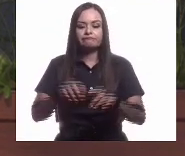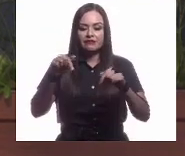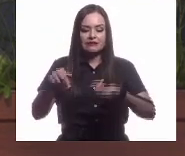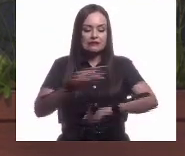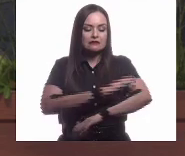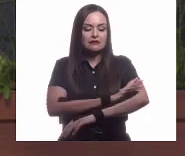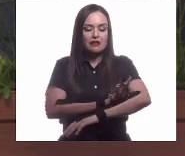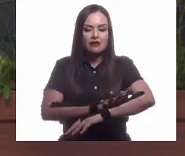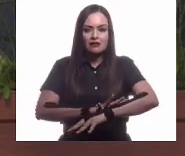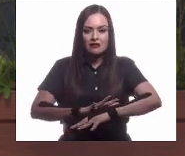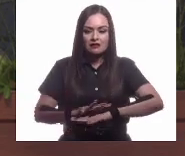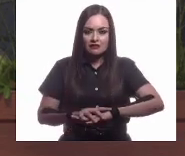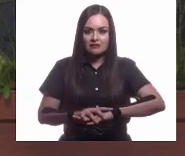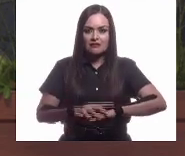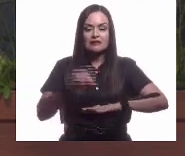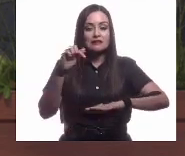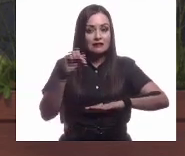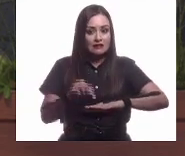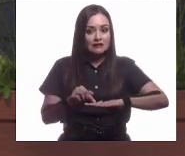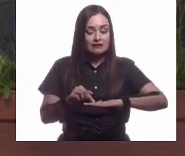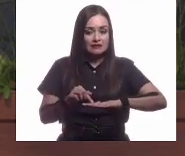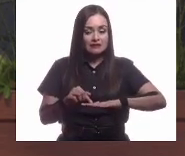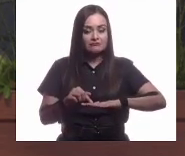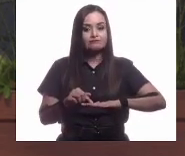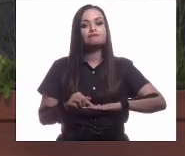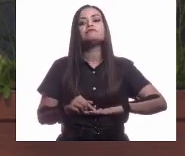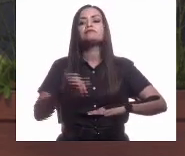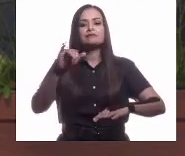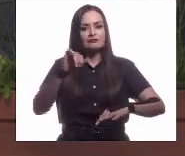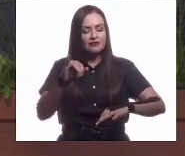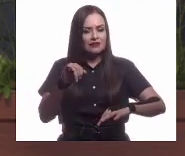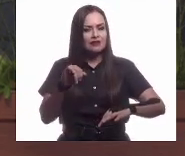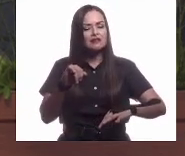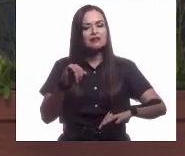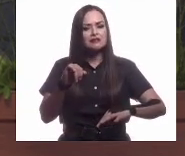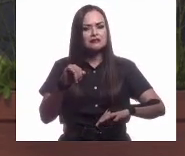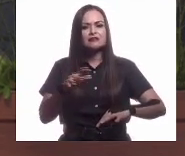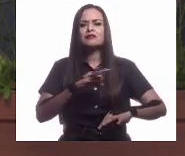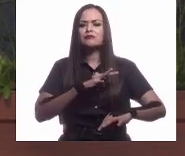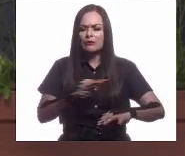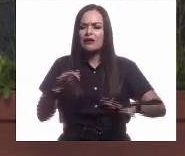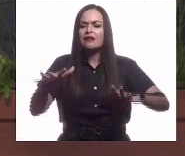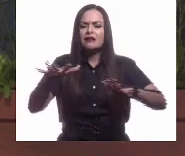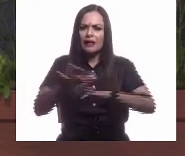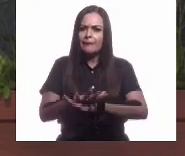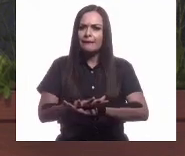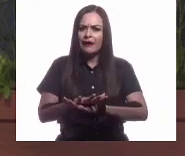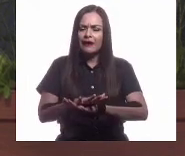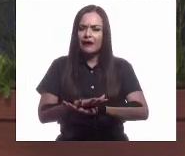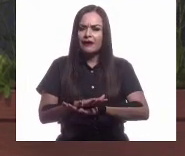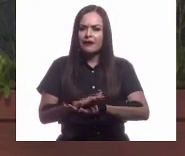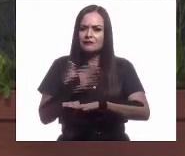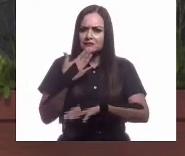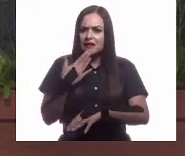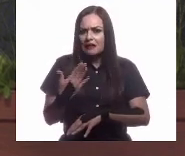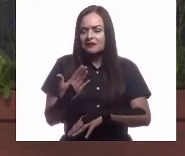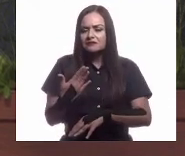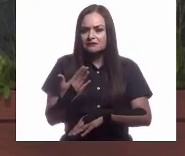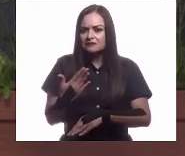península, aquí donde comienza la patria, probamos que sí hay de otra para cambiar para bien y los resultados nos